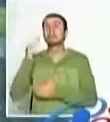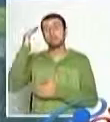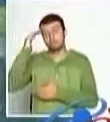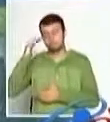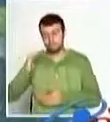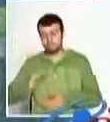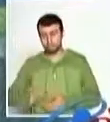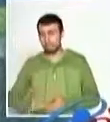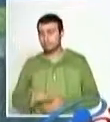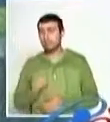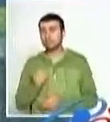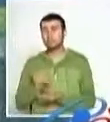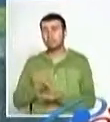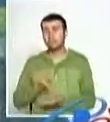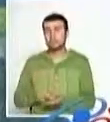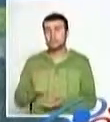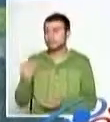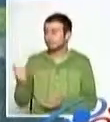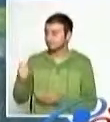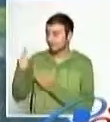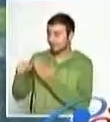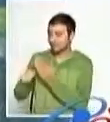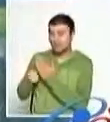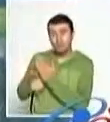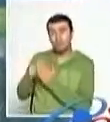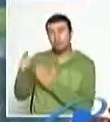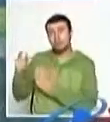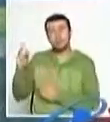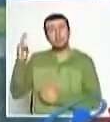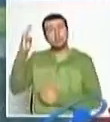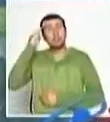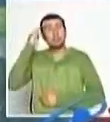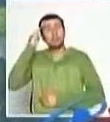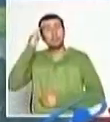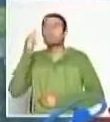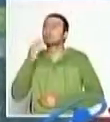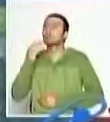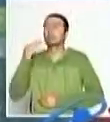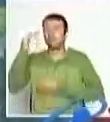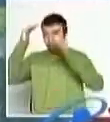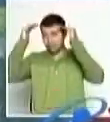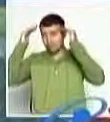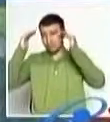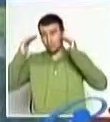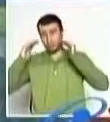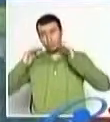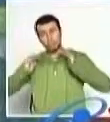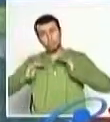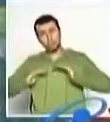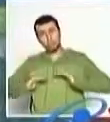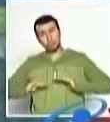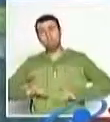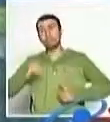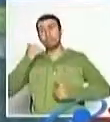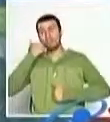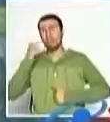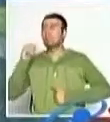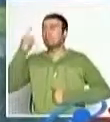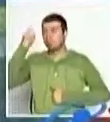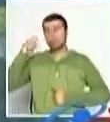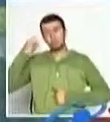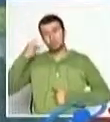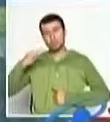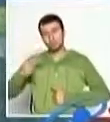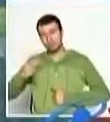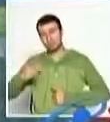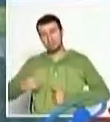pensamos, de los problemas mentales, nosotros nos enfermamos de arriba hacia abajo. De los problemas mentales surgen muchas enfermedades que antes